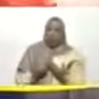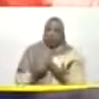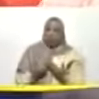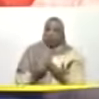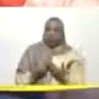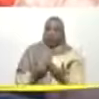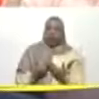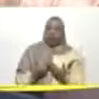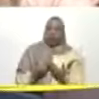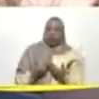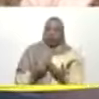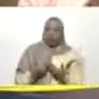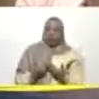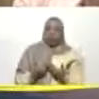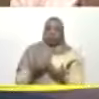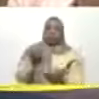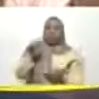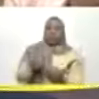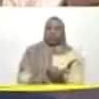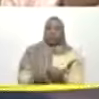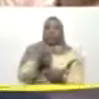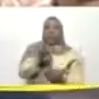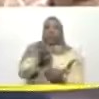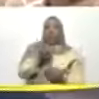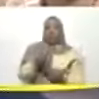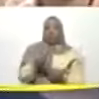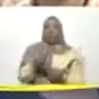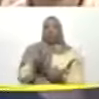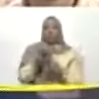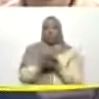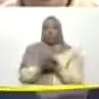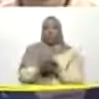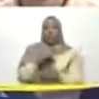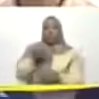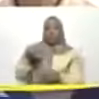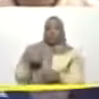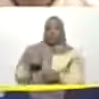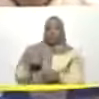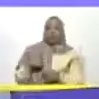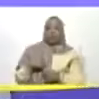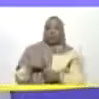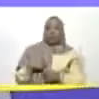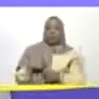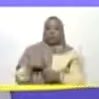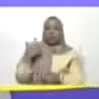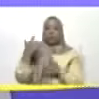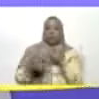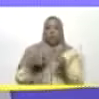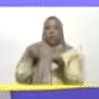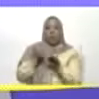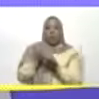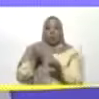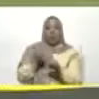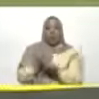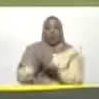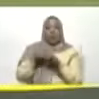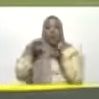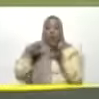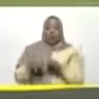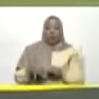estudiantil aquí hay 24 Michel áreas de trabajo de